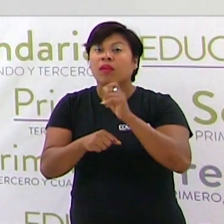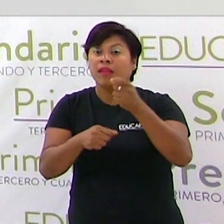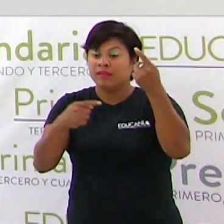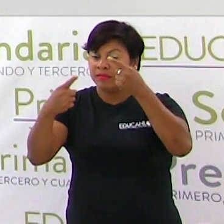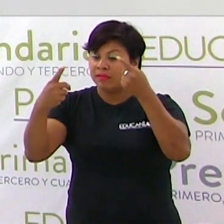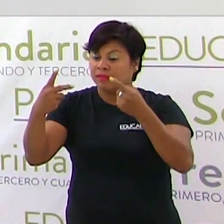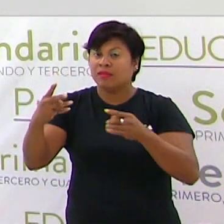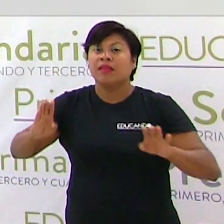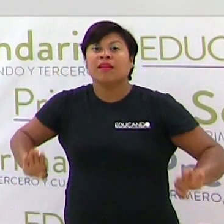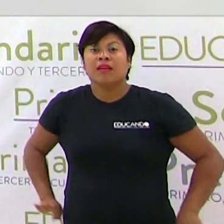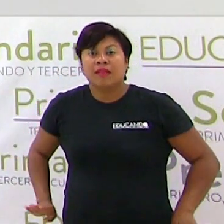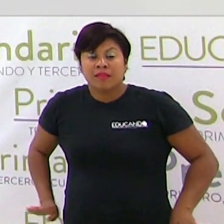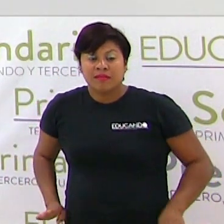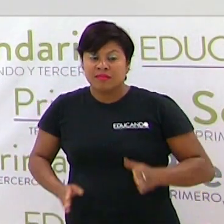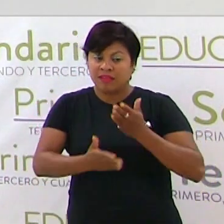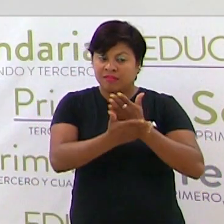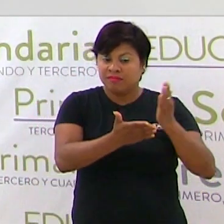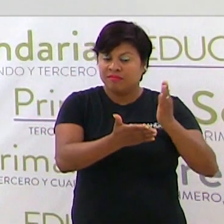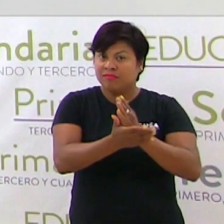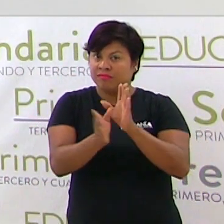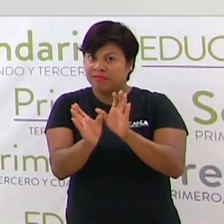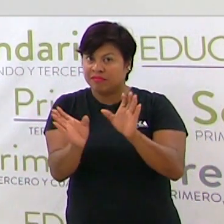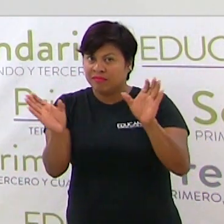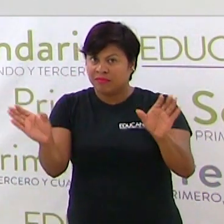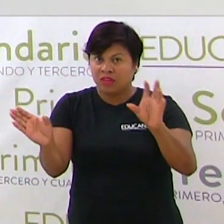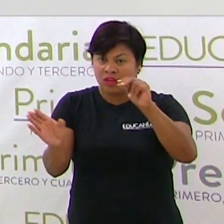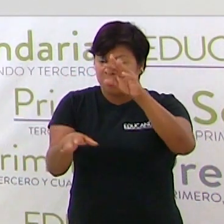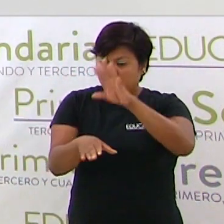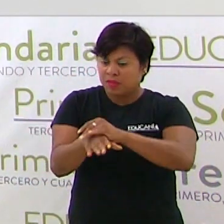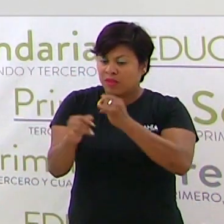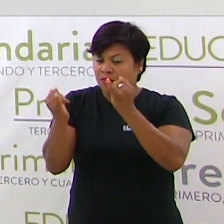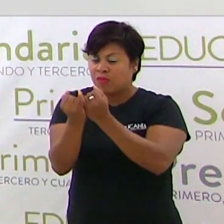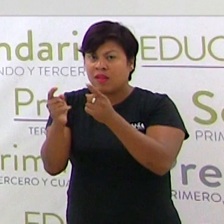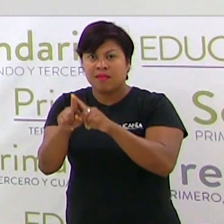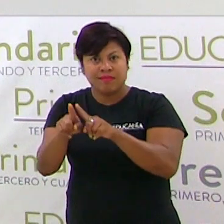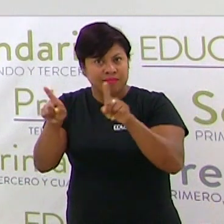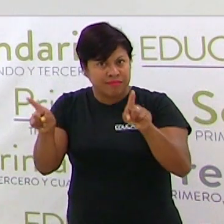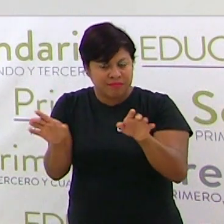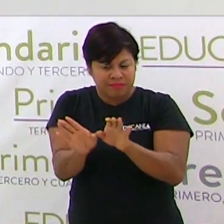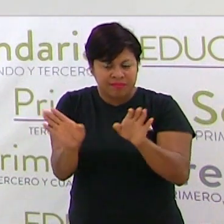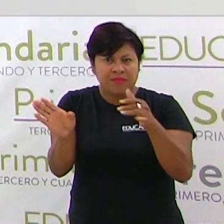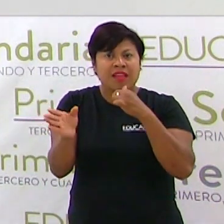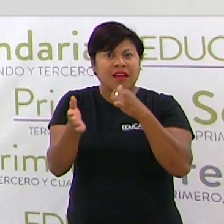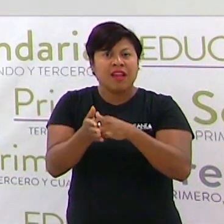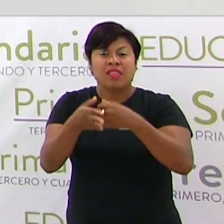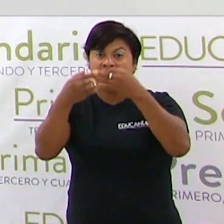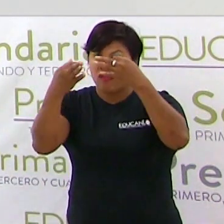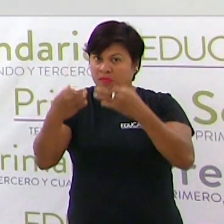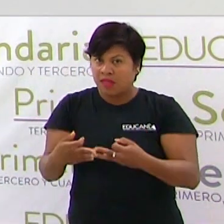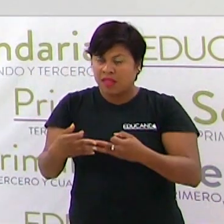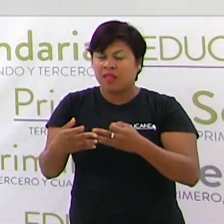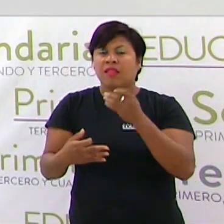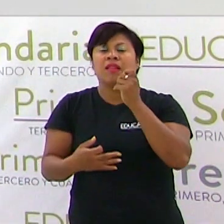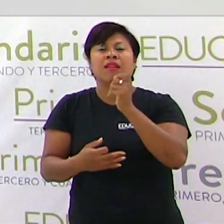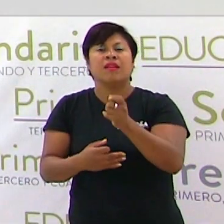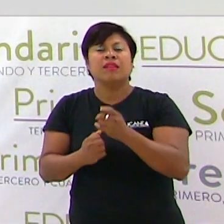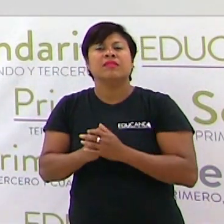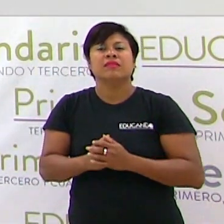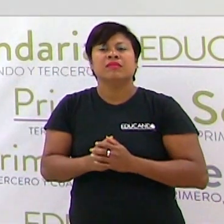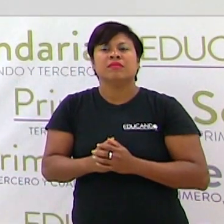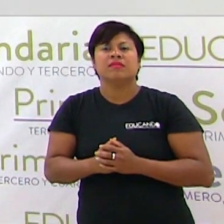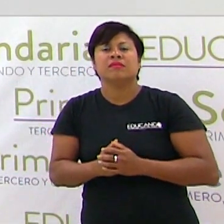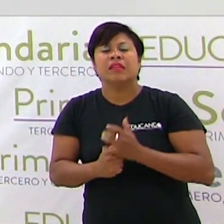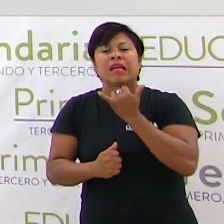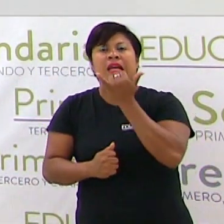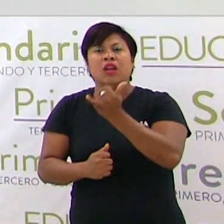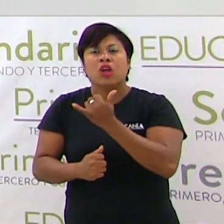elementos que debe contar, qué es lo que no está permitido por ningún motivo en una carta formal, que es los